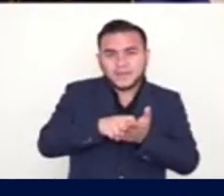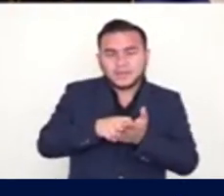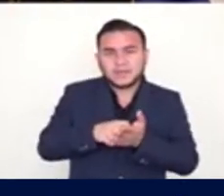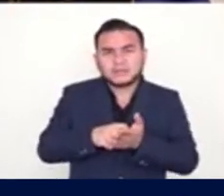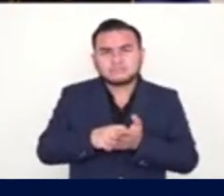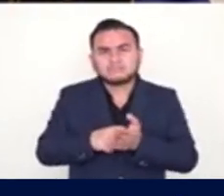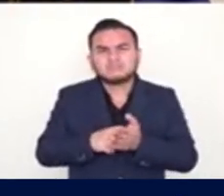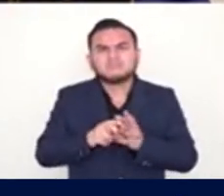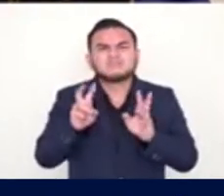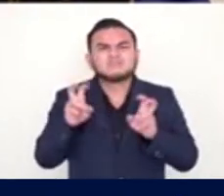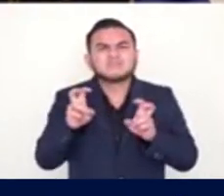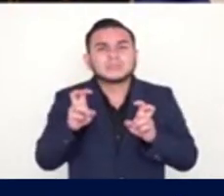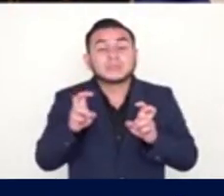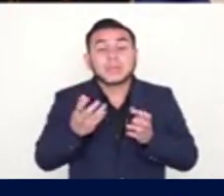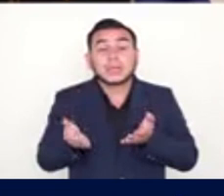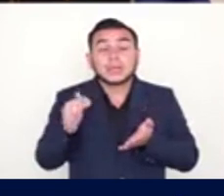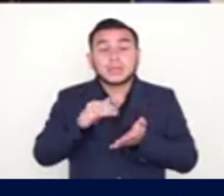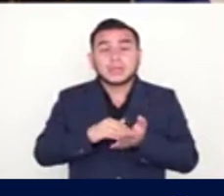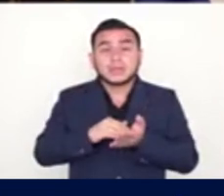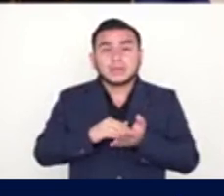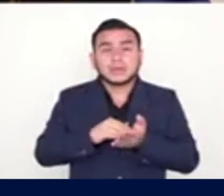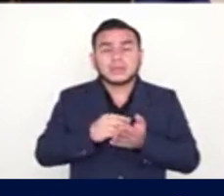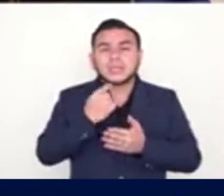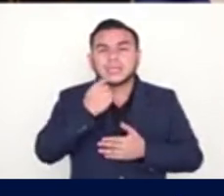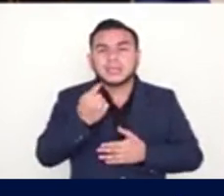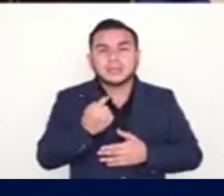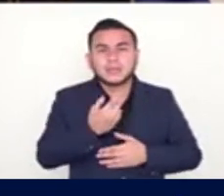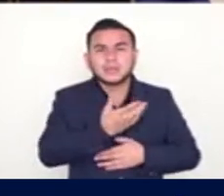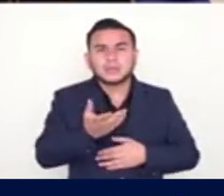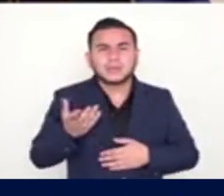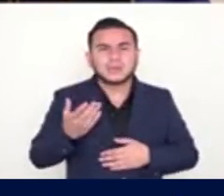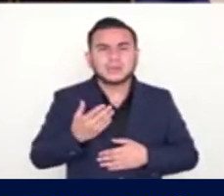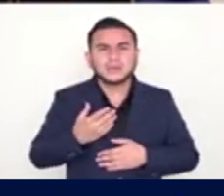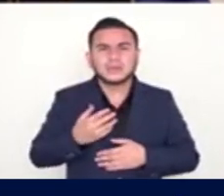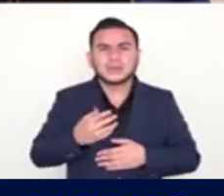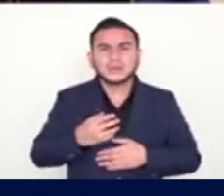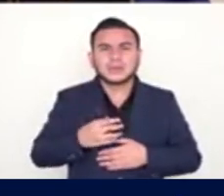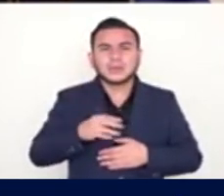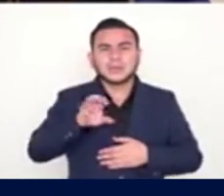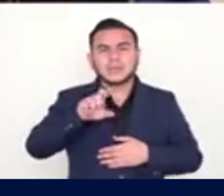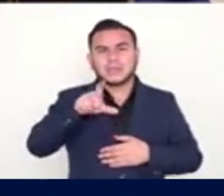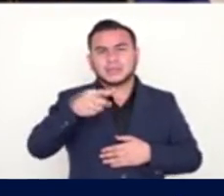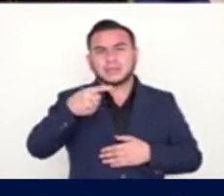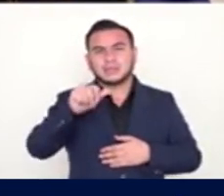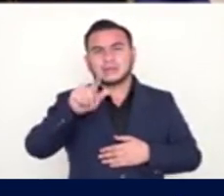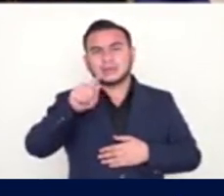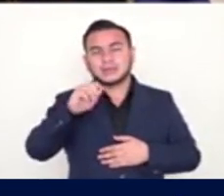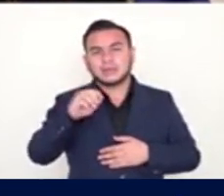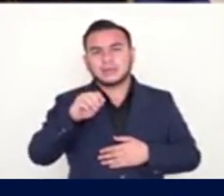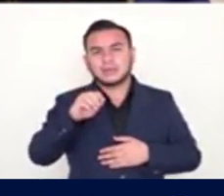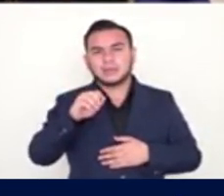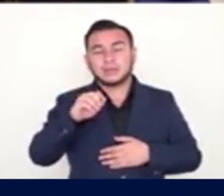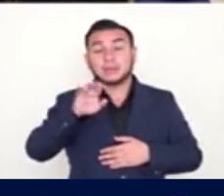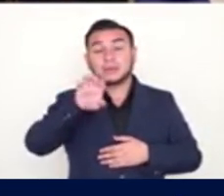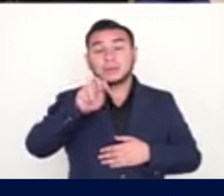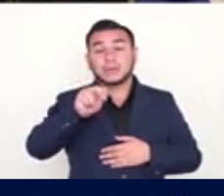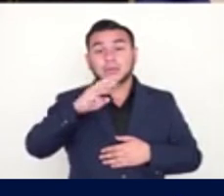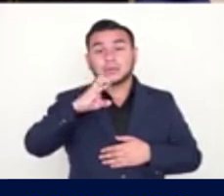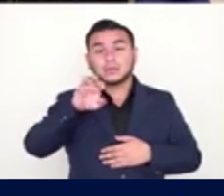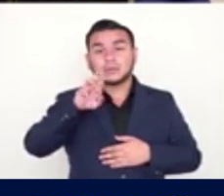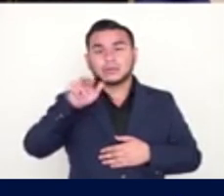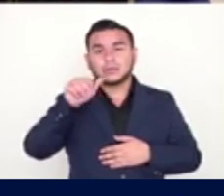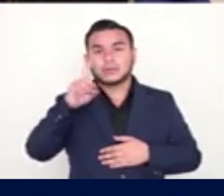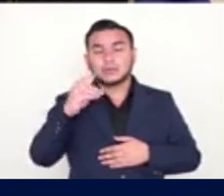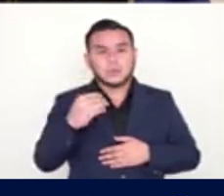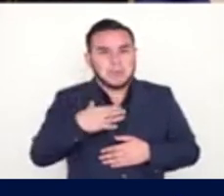ponen las reiteradas violaciones al medio Gato Encerrado. Y yo no sabía que existía ese medio. Yo no sé si ustedes, amigos periodistas, conocen ese medio,